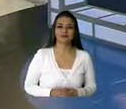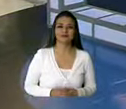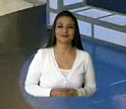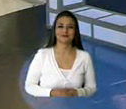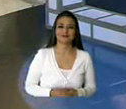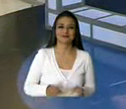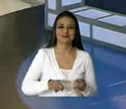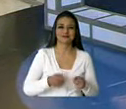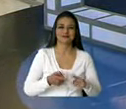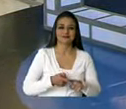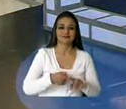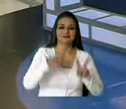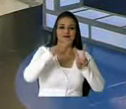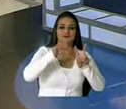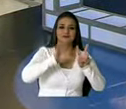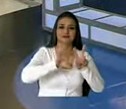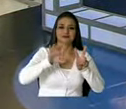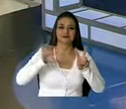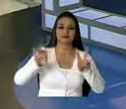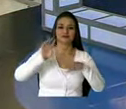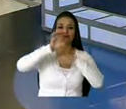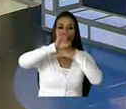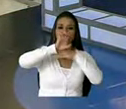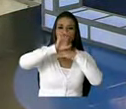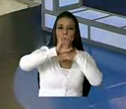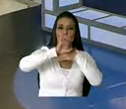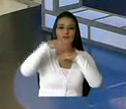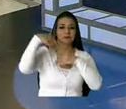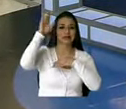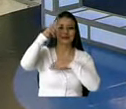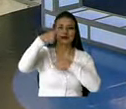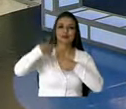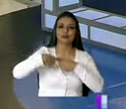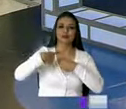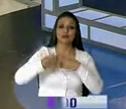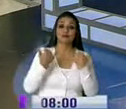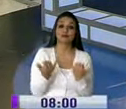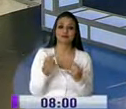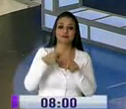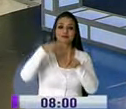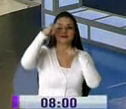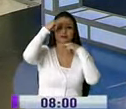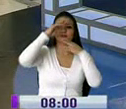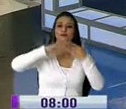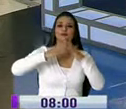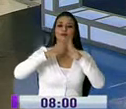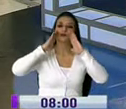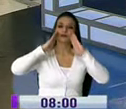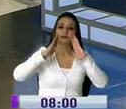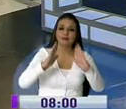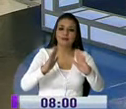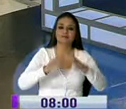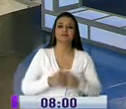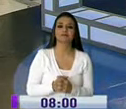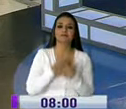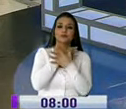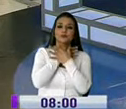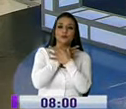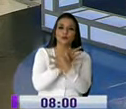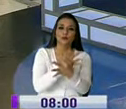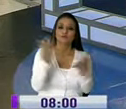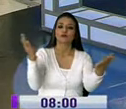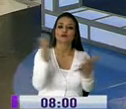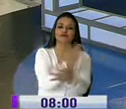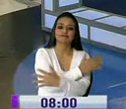Queridos amigos de TVC, en todo el país, especialmente de la ciudad de Quito, ha llegado la hora del primer noticiero de la comunidad y es un grato placer darles un abrazo